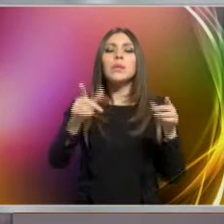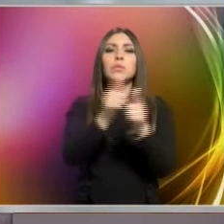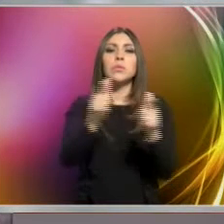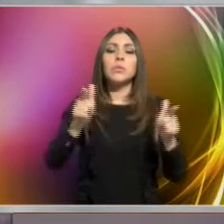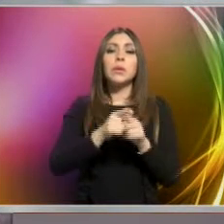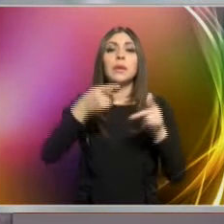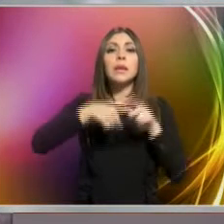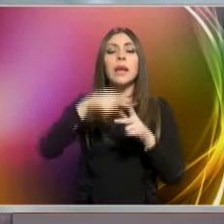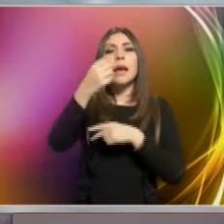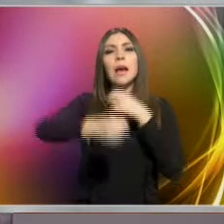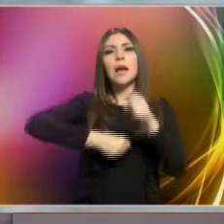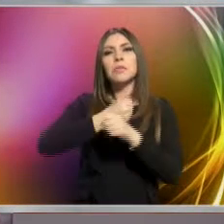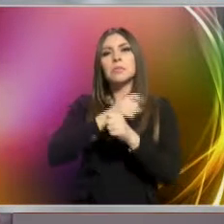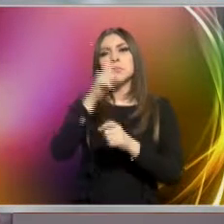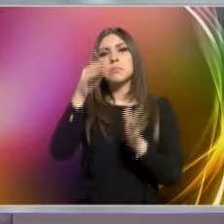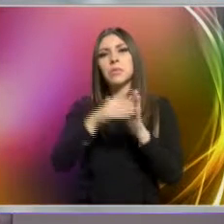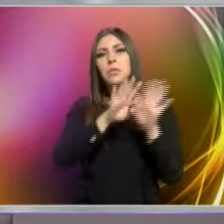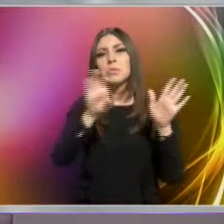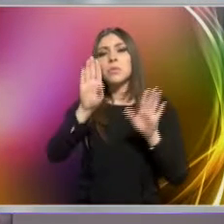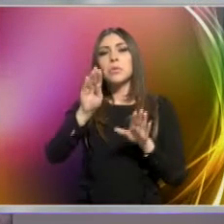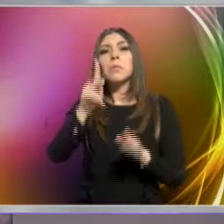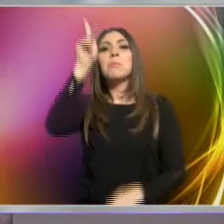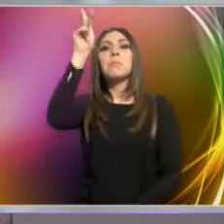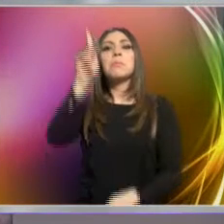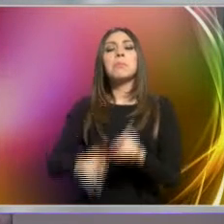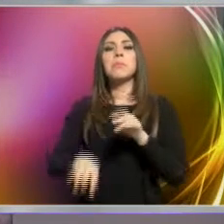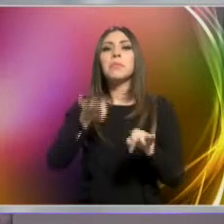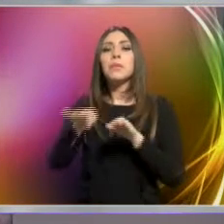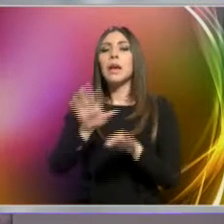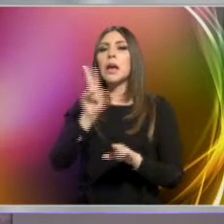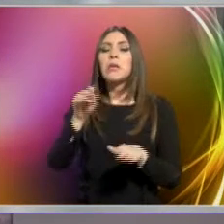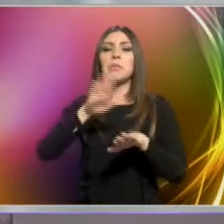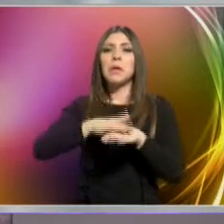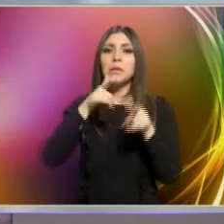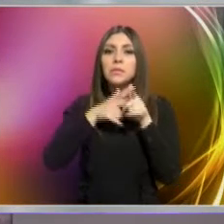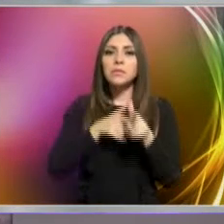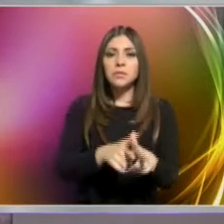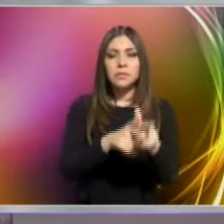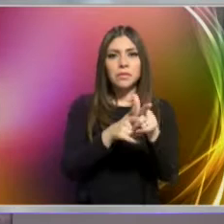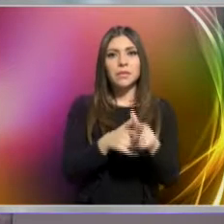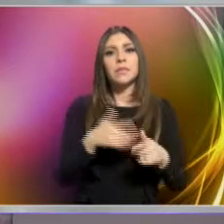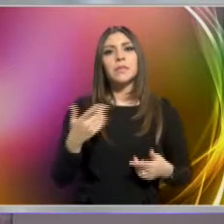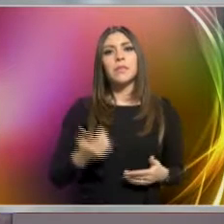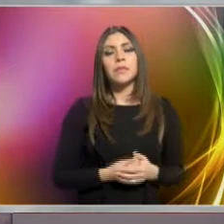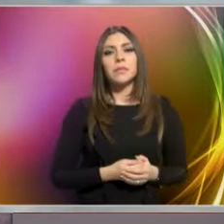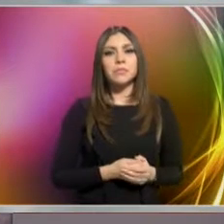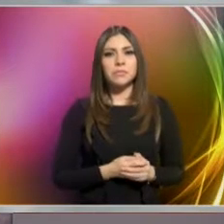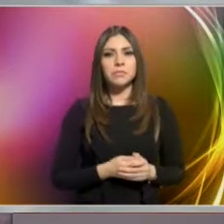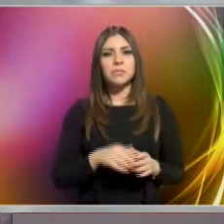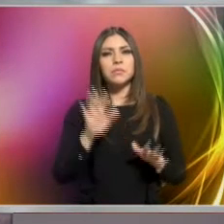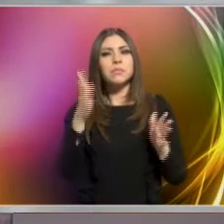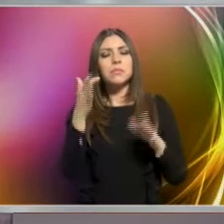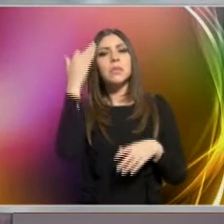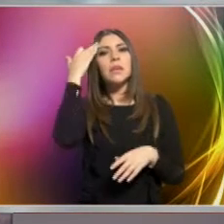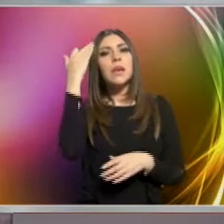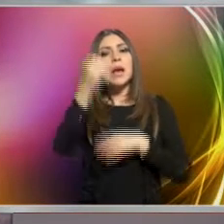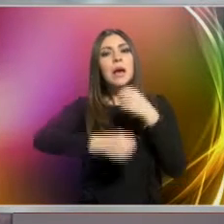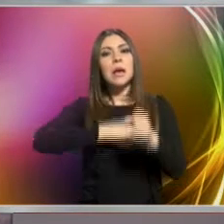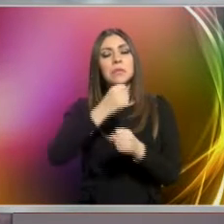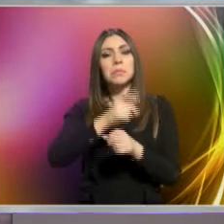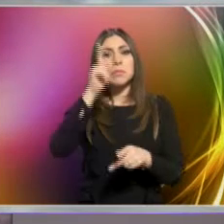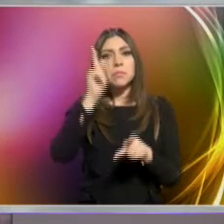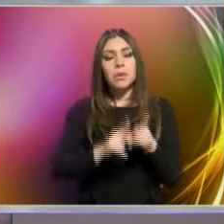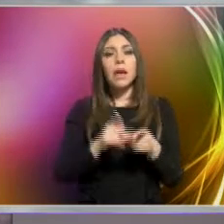trabajar un par de Mucho años. tiempo. Bueno, fueron más que un poco más de un par de años, y